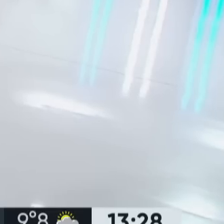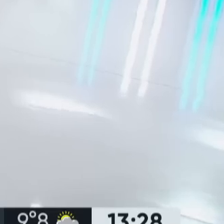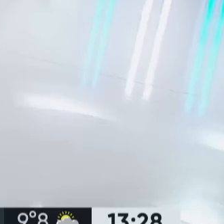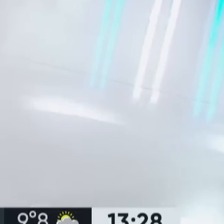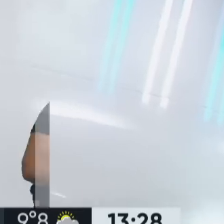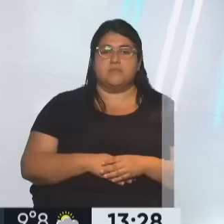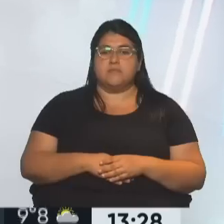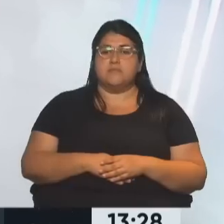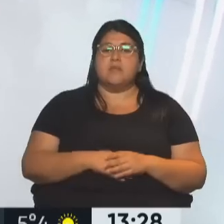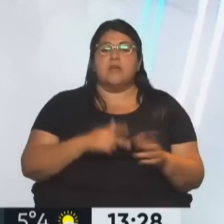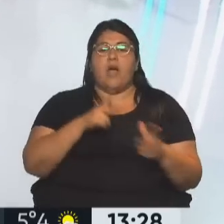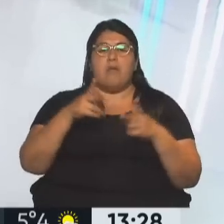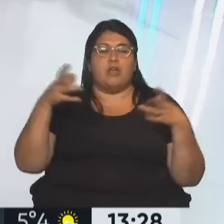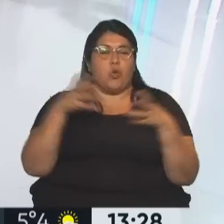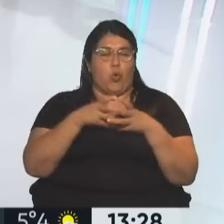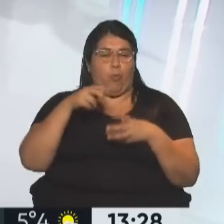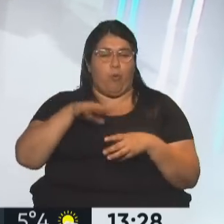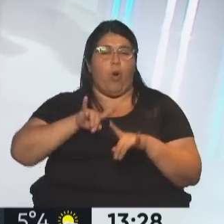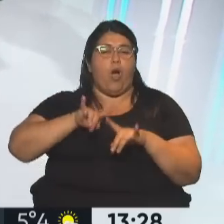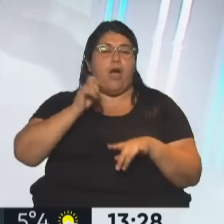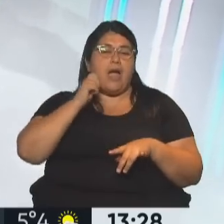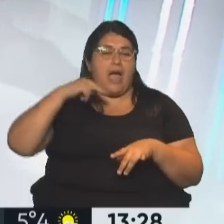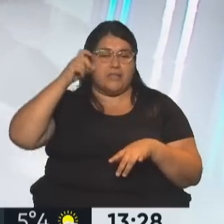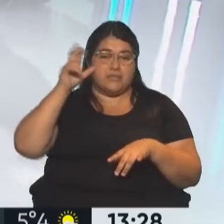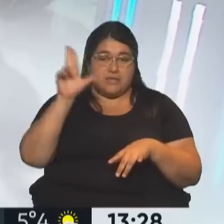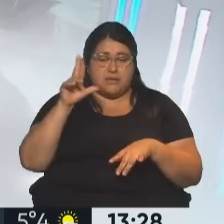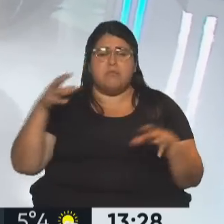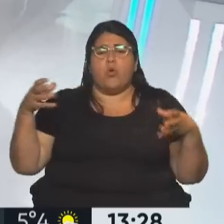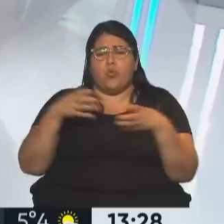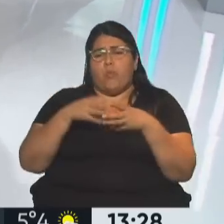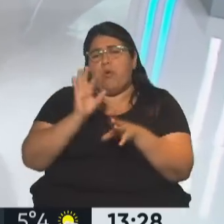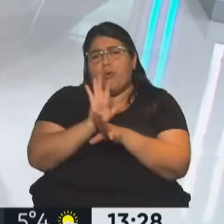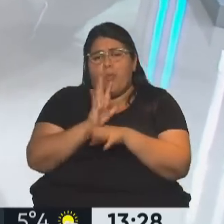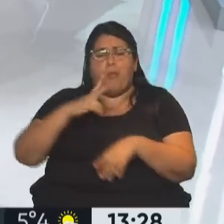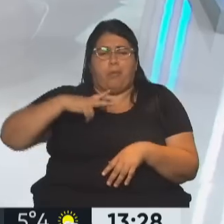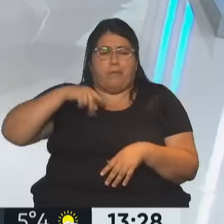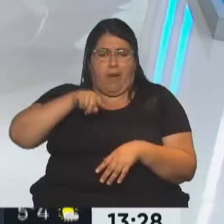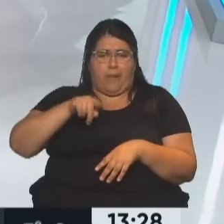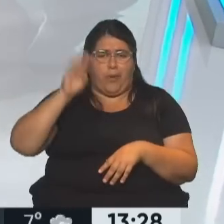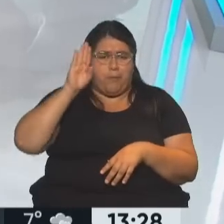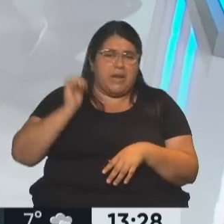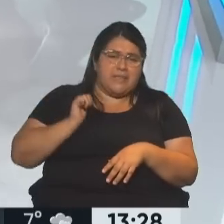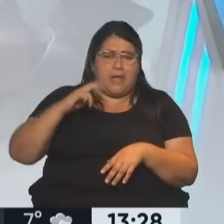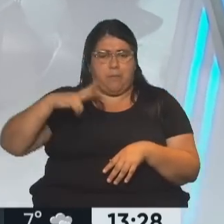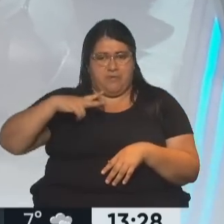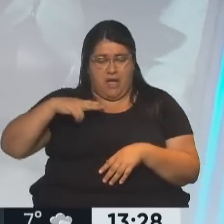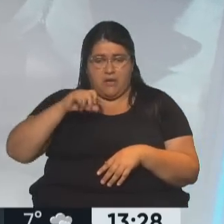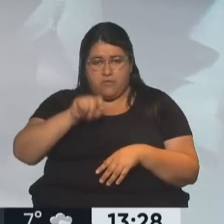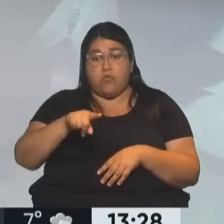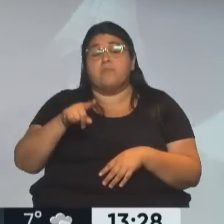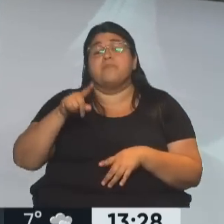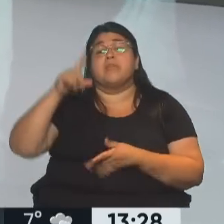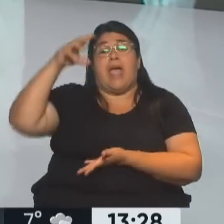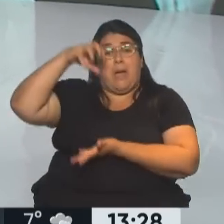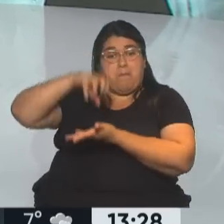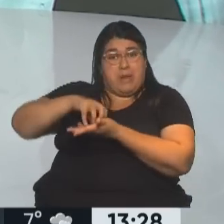Vamos a hablar del grupo Wagner, recién se lo estábamos adelantando, este ejército privado manejado por un importante empresario